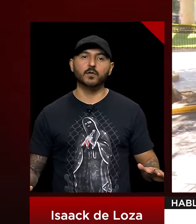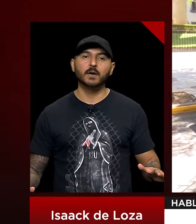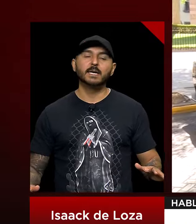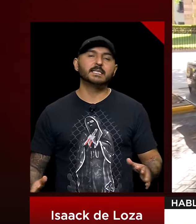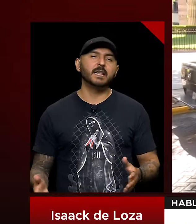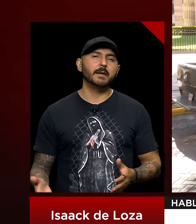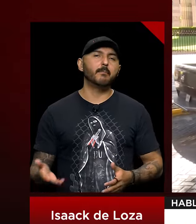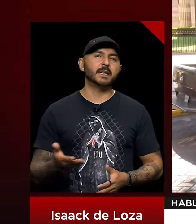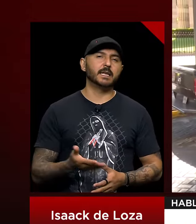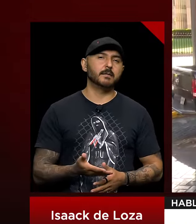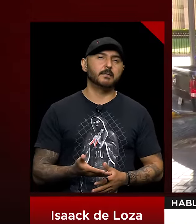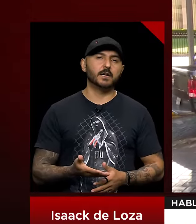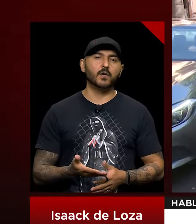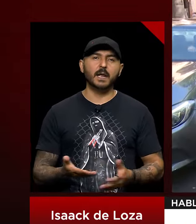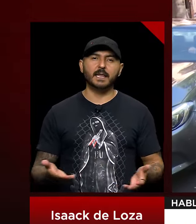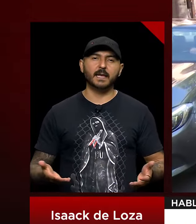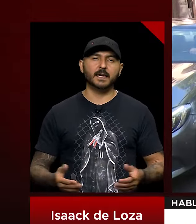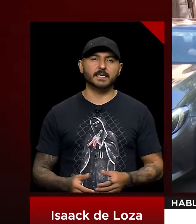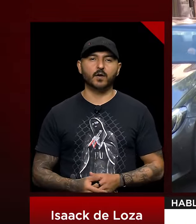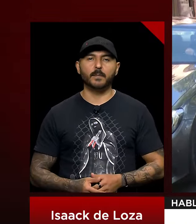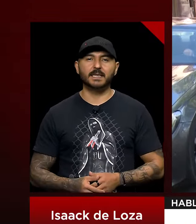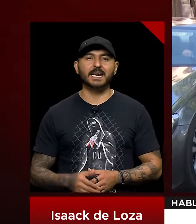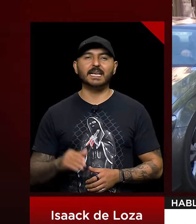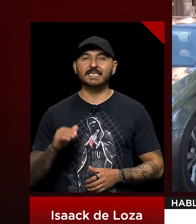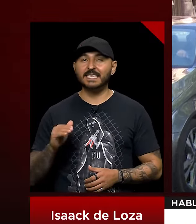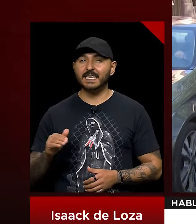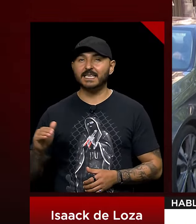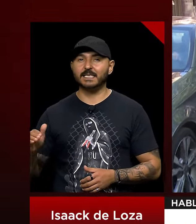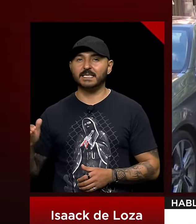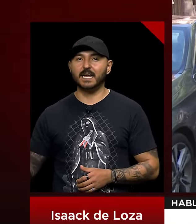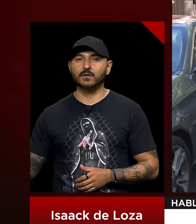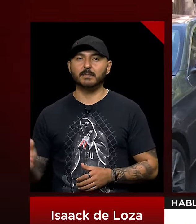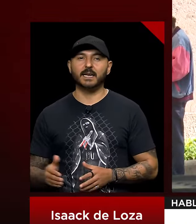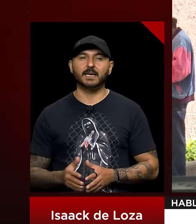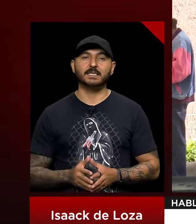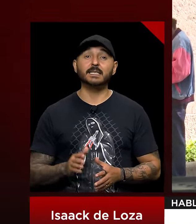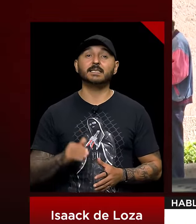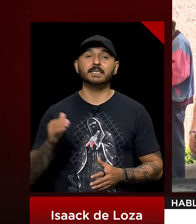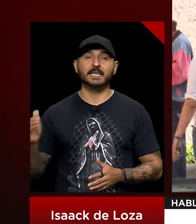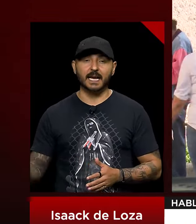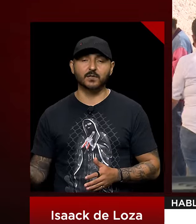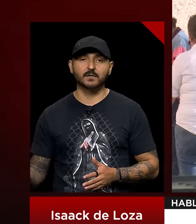del mundo se debe aprender a vivir con la idea de que se cometen